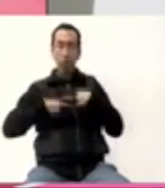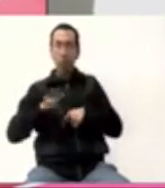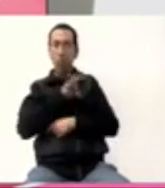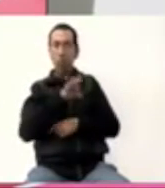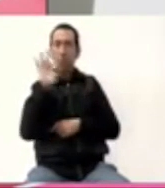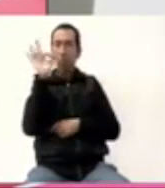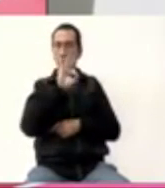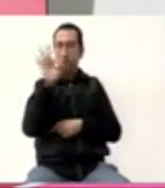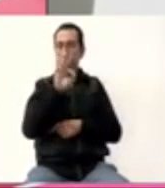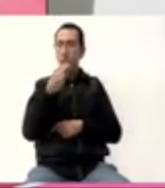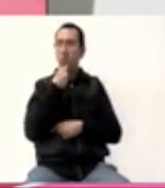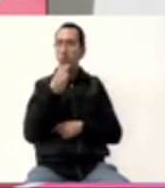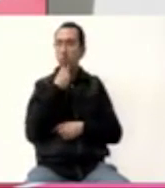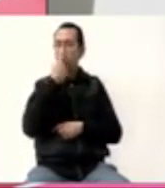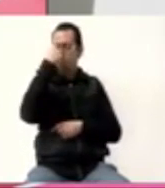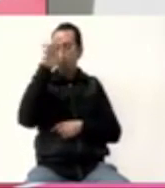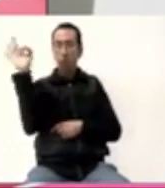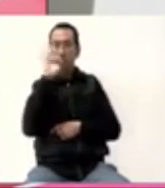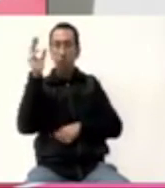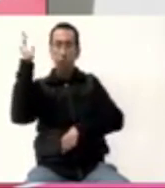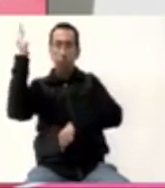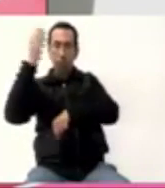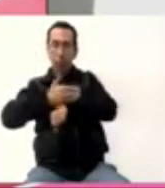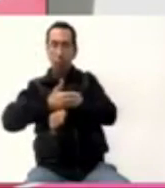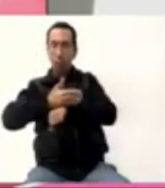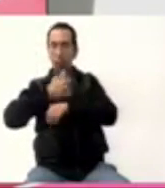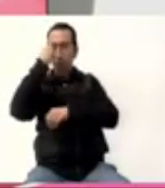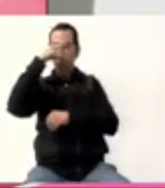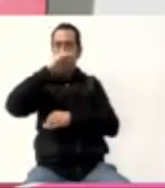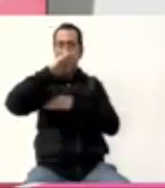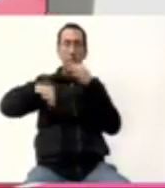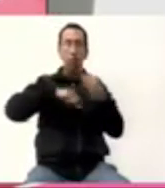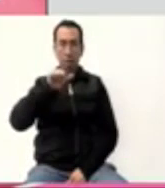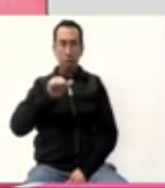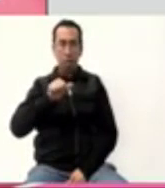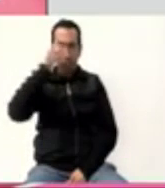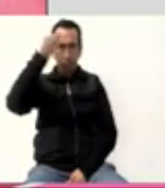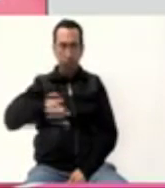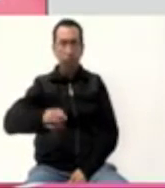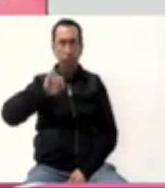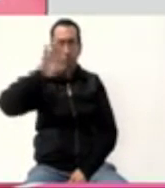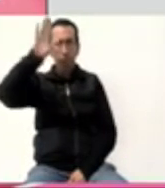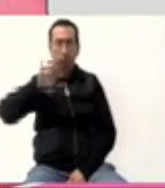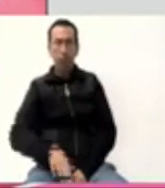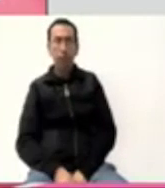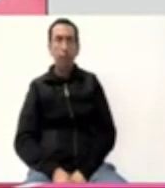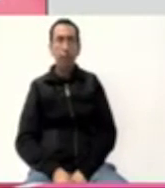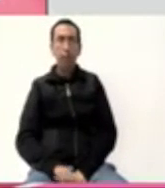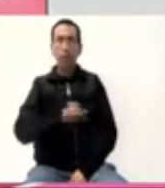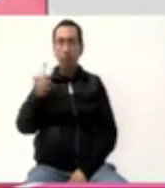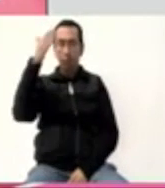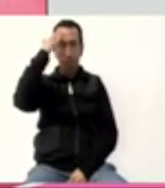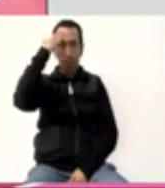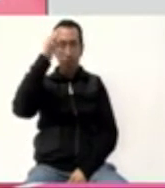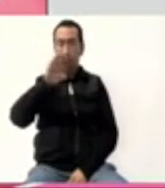pudiera actualizar alguna infracción electoral y, por lo tanto, alguna sanción. En cuanto al partido Morena, se le dio un plazo